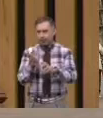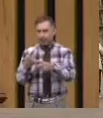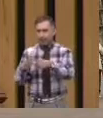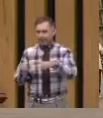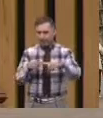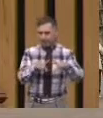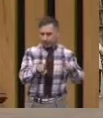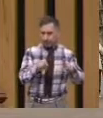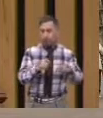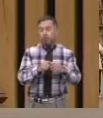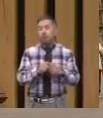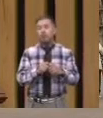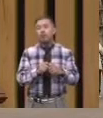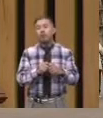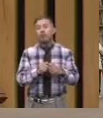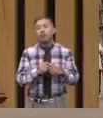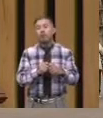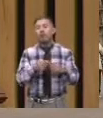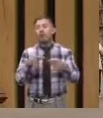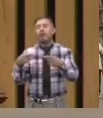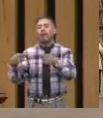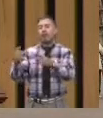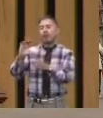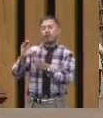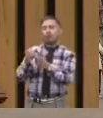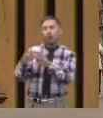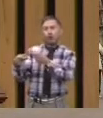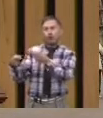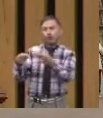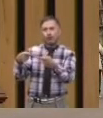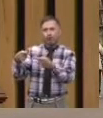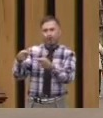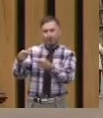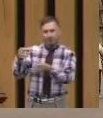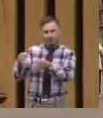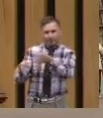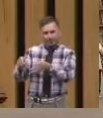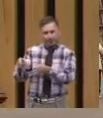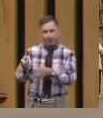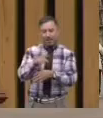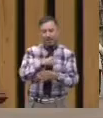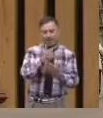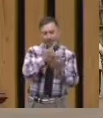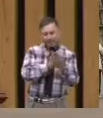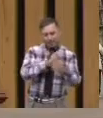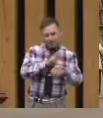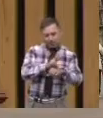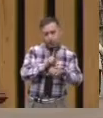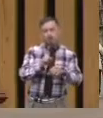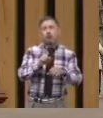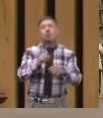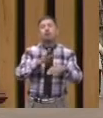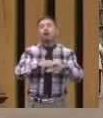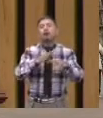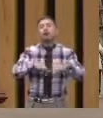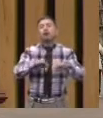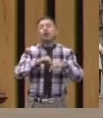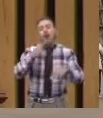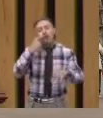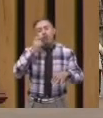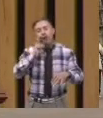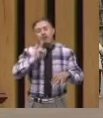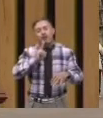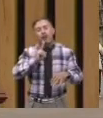en fiscalización, los cuales tienen que ver sobre todo con la rendición de cuentas. Pues